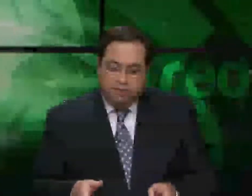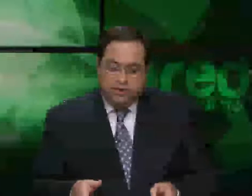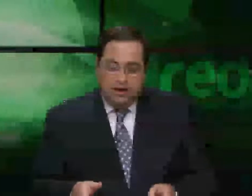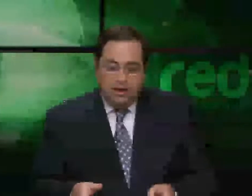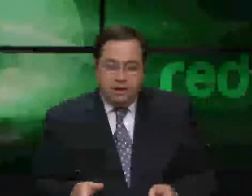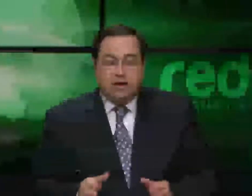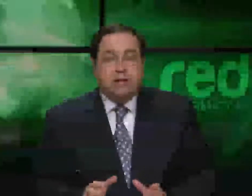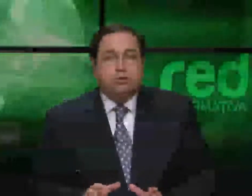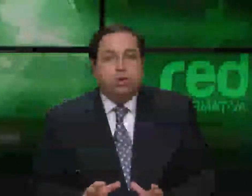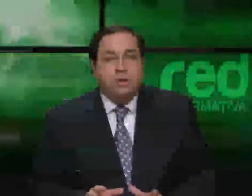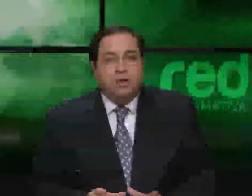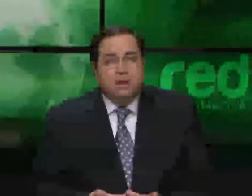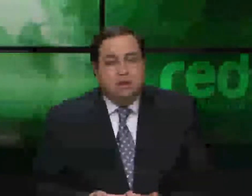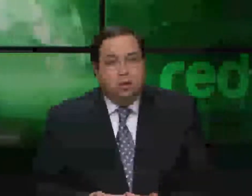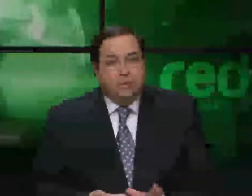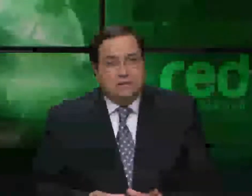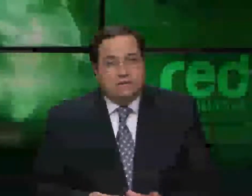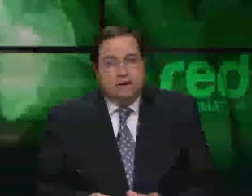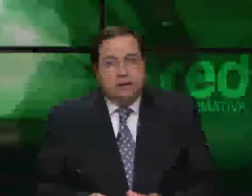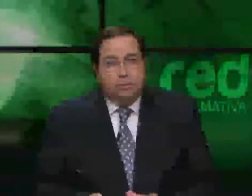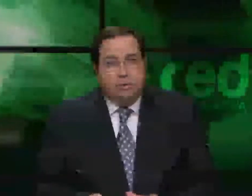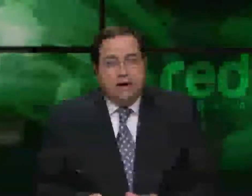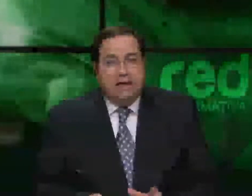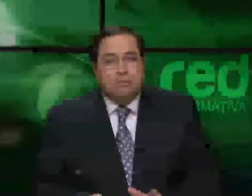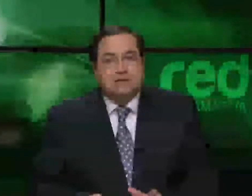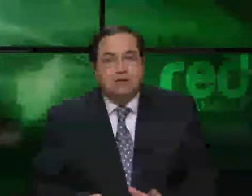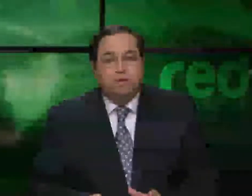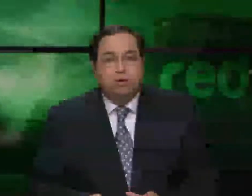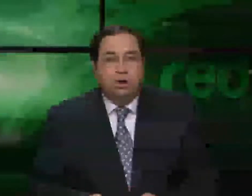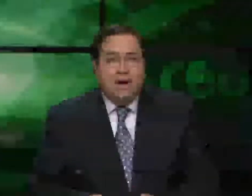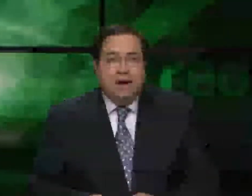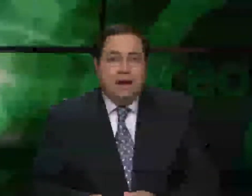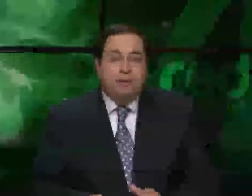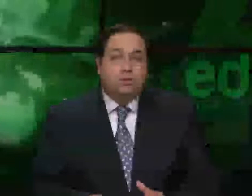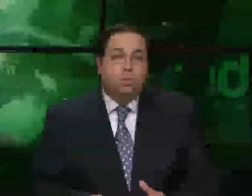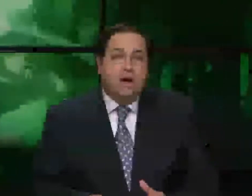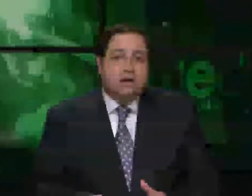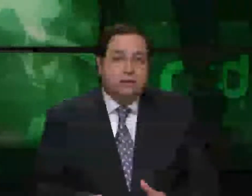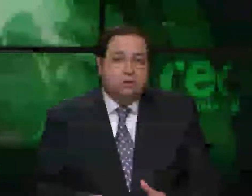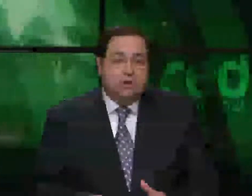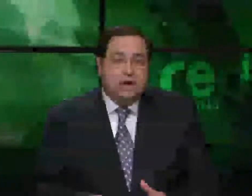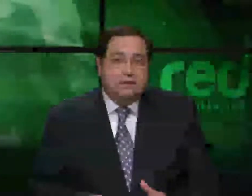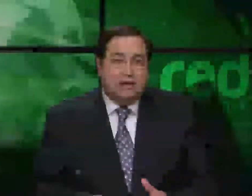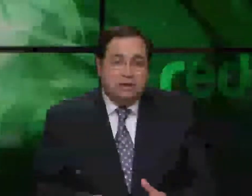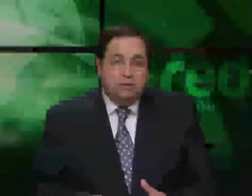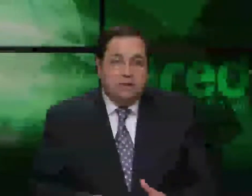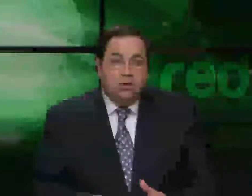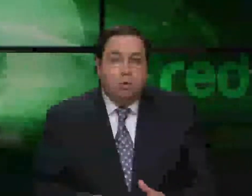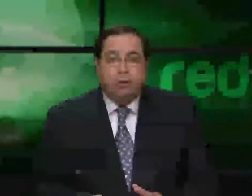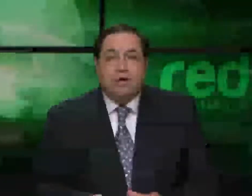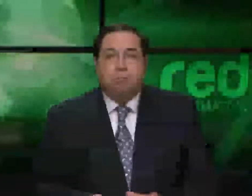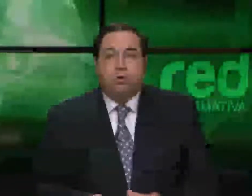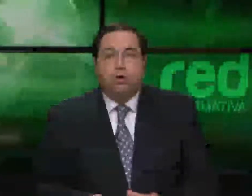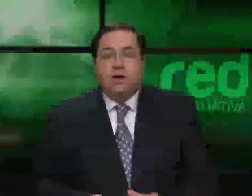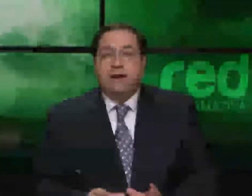no significa que está todo bien, dijo el presidente de la República. Además, se refirió a la apertura de otras actividades, como